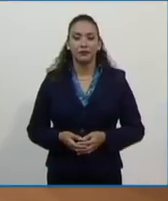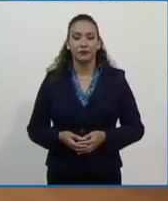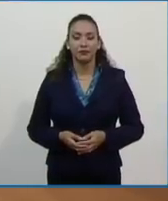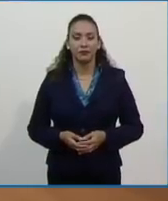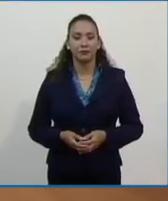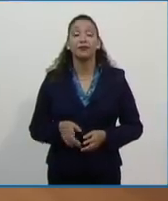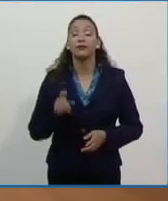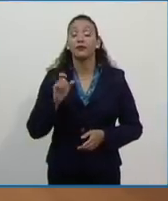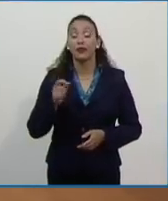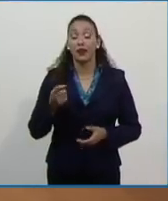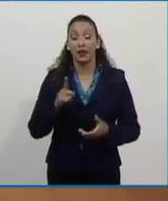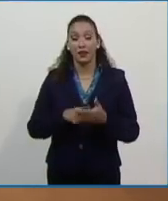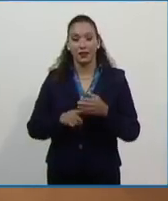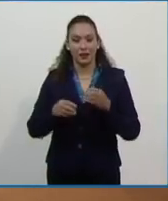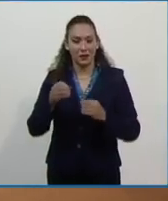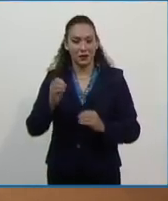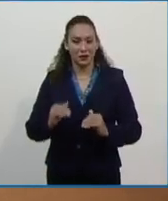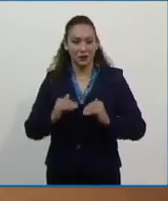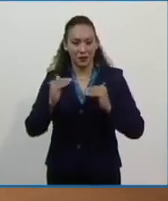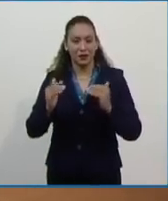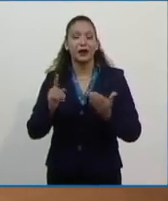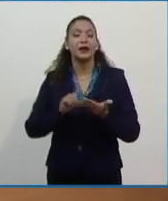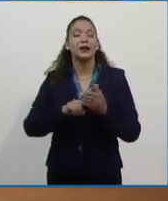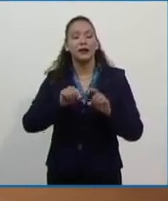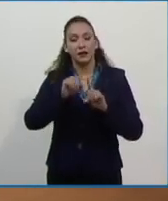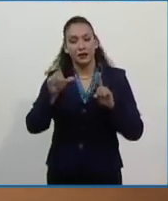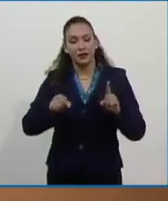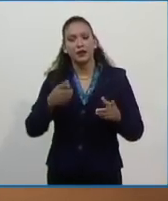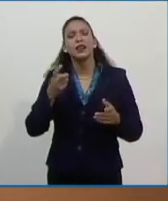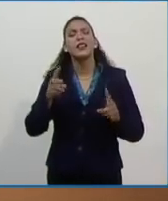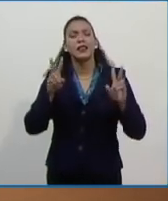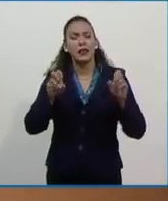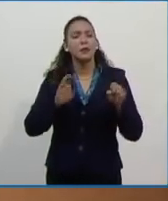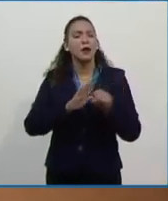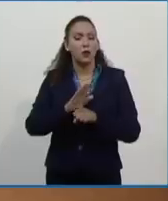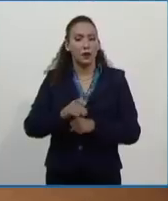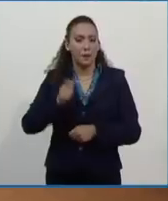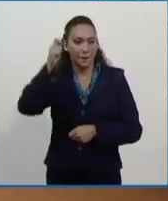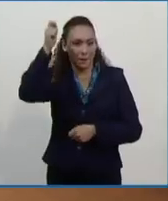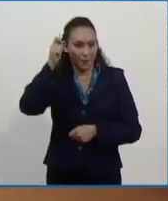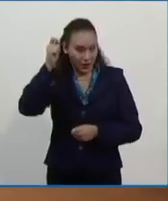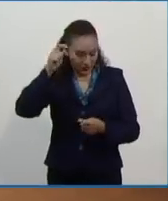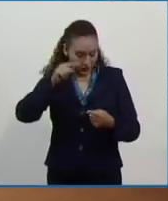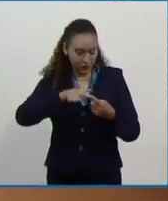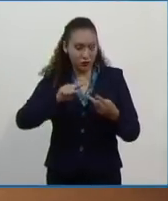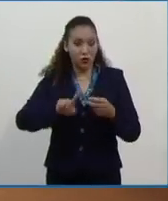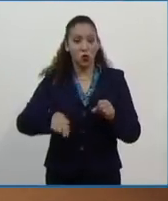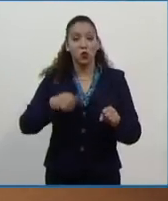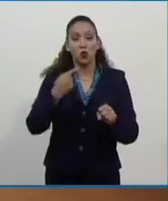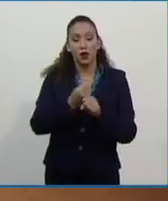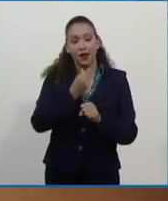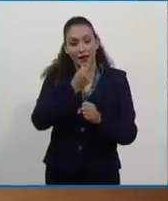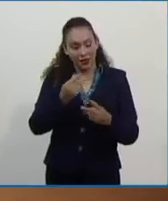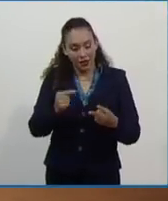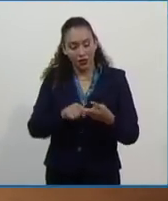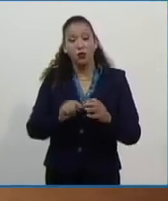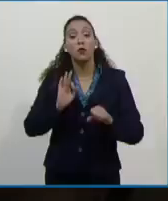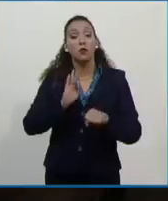Por su parte, las salas de la Corte resolvieron asuntos en materia de pensiones, abuso sexual infantil y protección al medio ambiente.